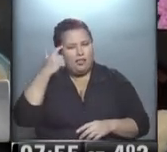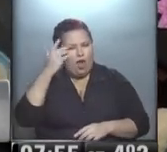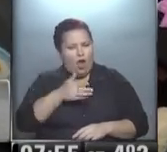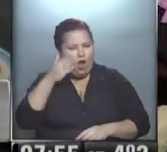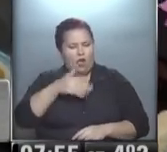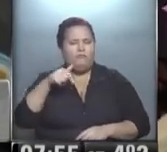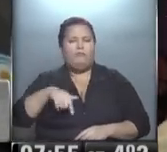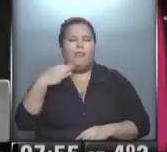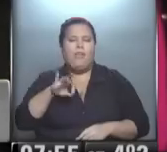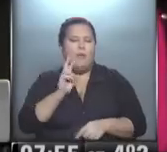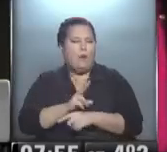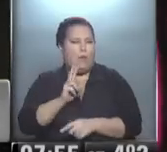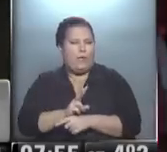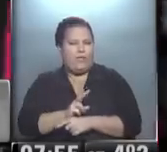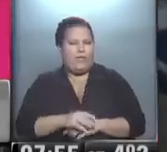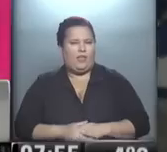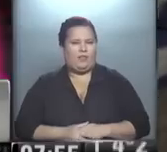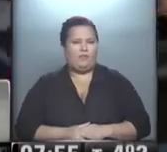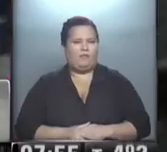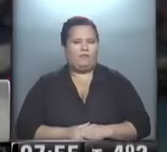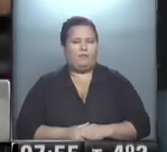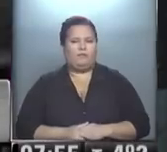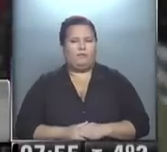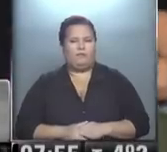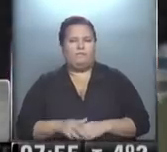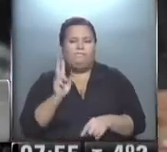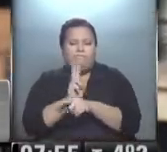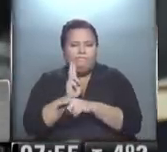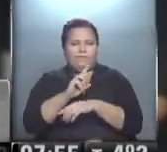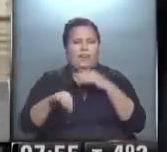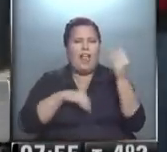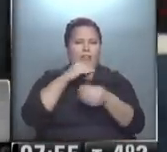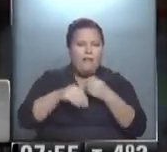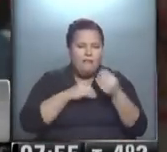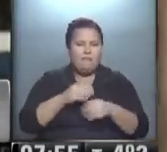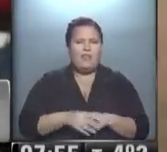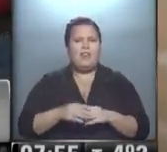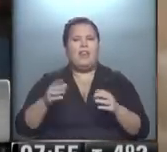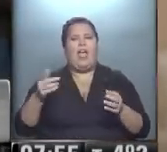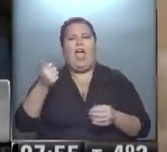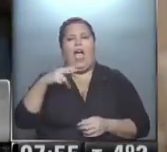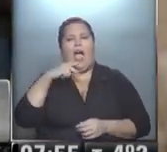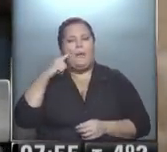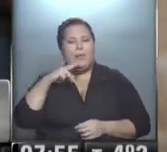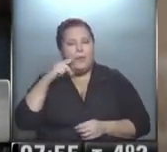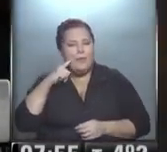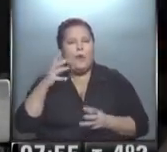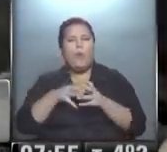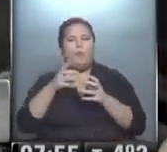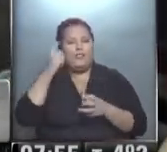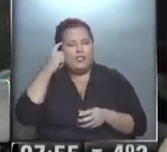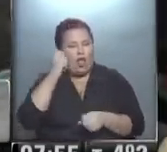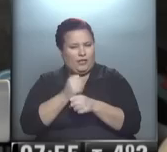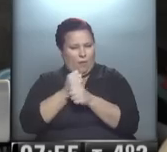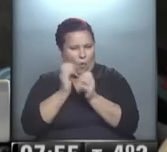hoy que cuidarse. Está siendo contenida por la familia, por Avivi, por el grupo de psicólogos que